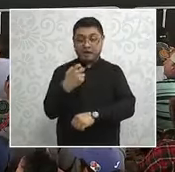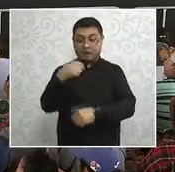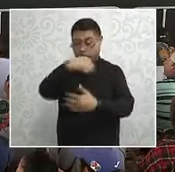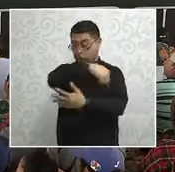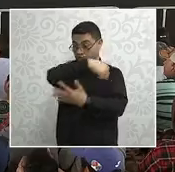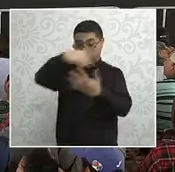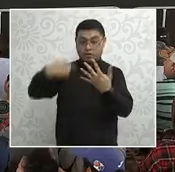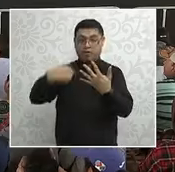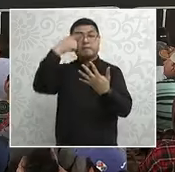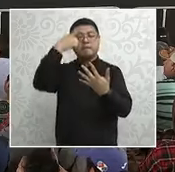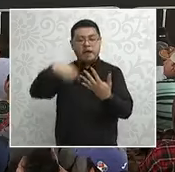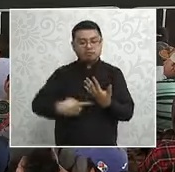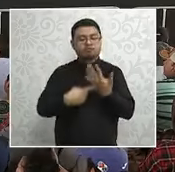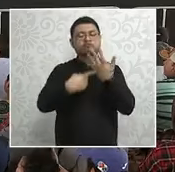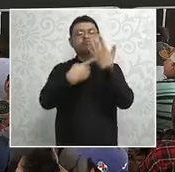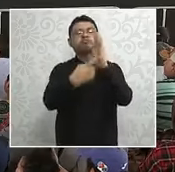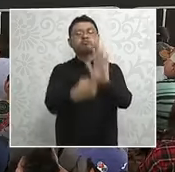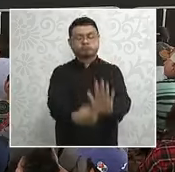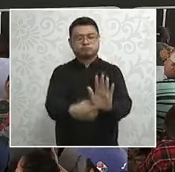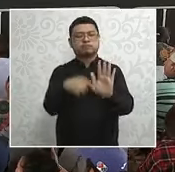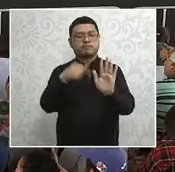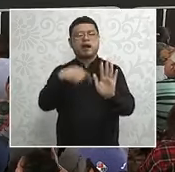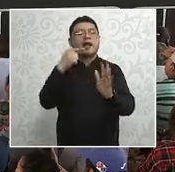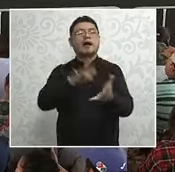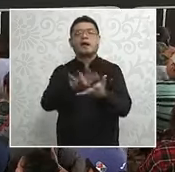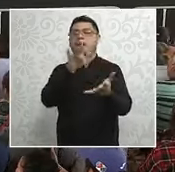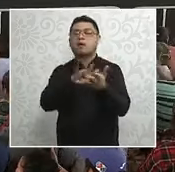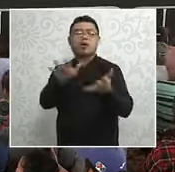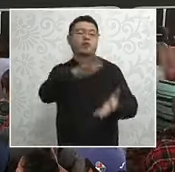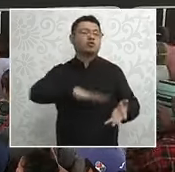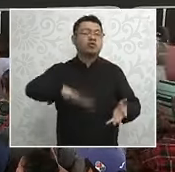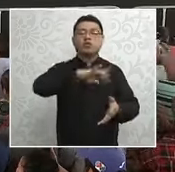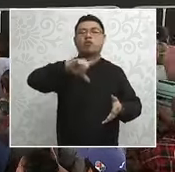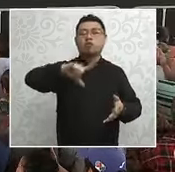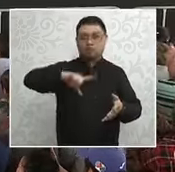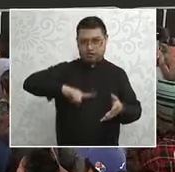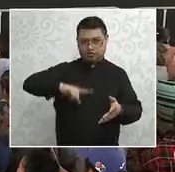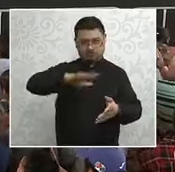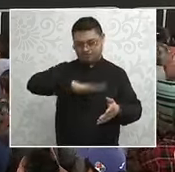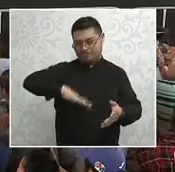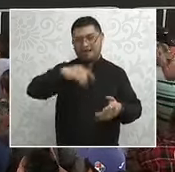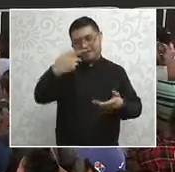descarga y al pueblo de Campeche como debe ser un